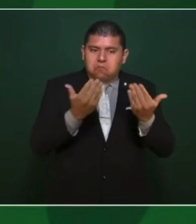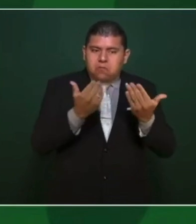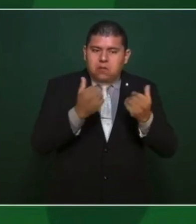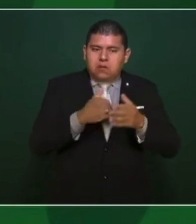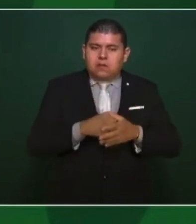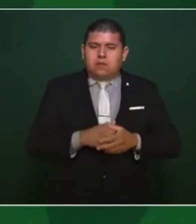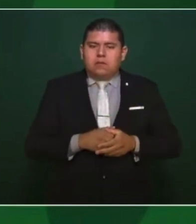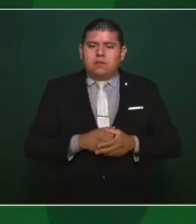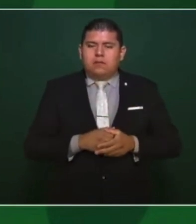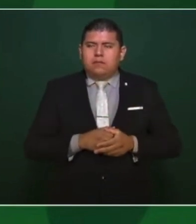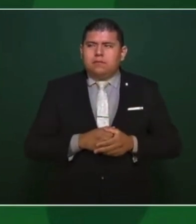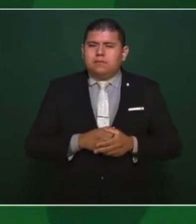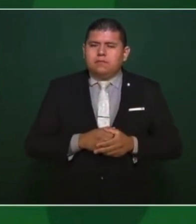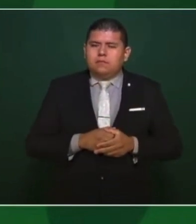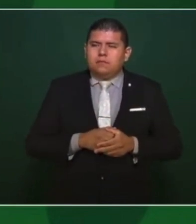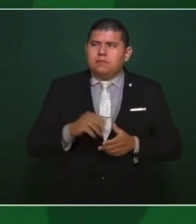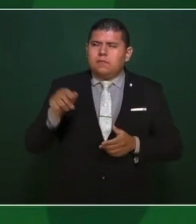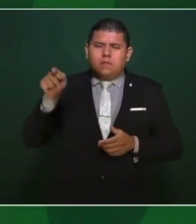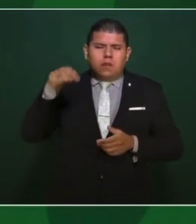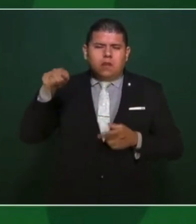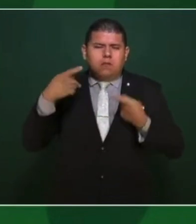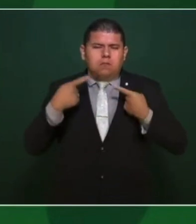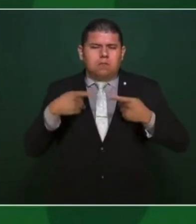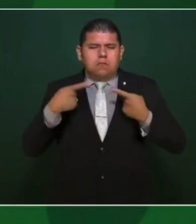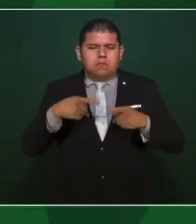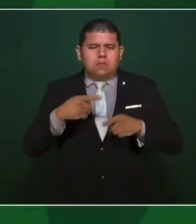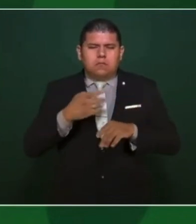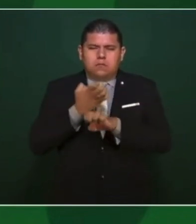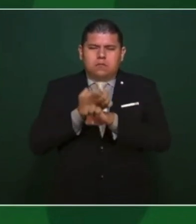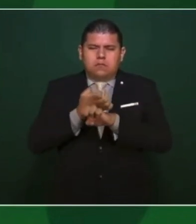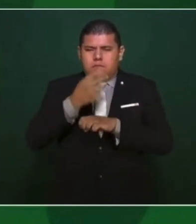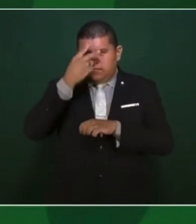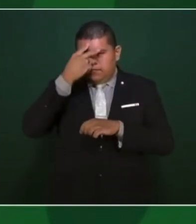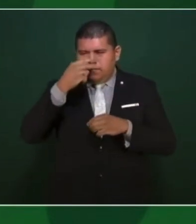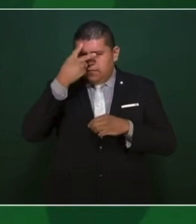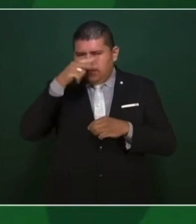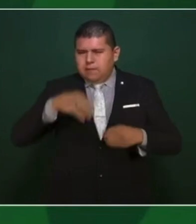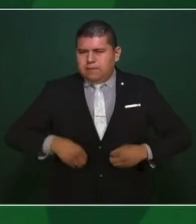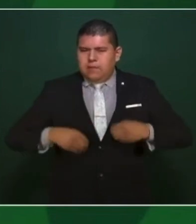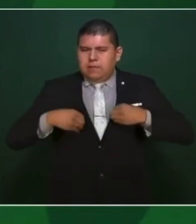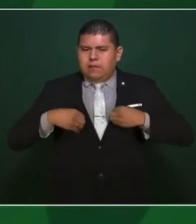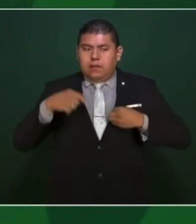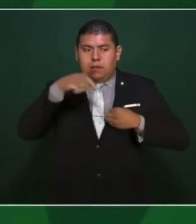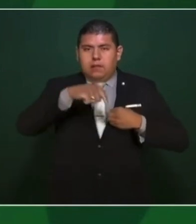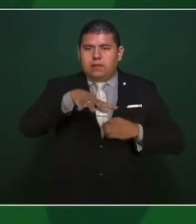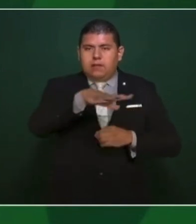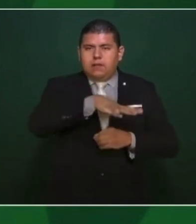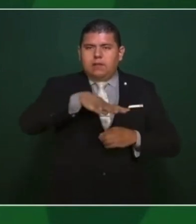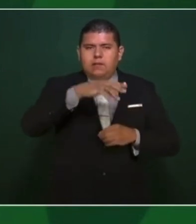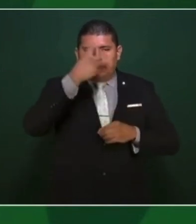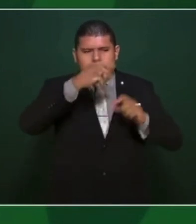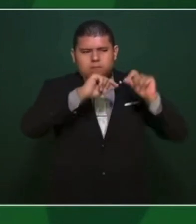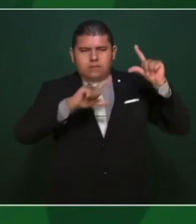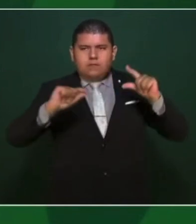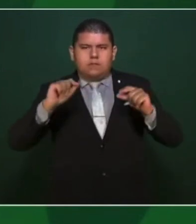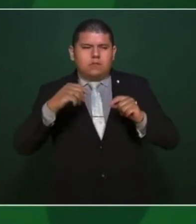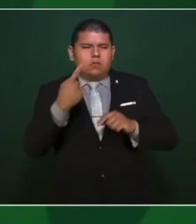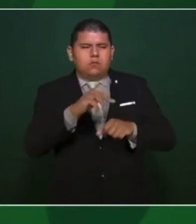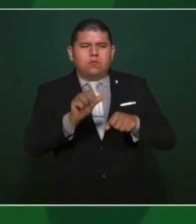paisanos a sus familiares para ayudarles, porque no todos tienen para comprar un carro